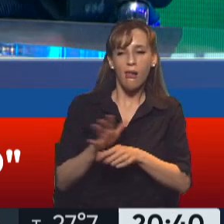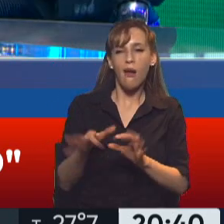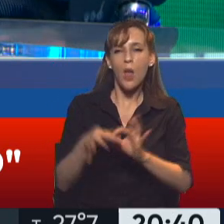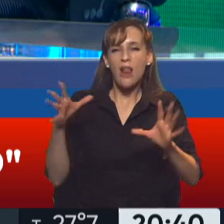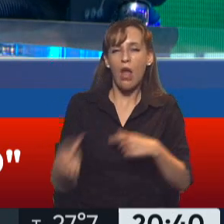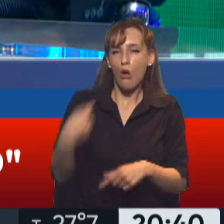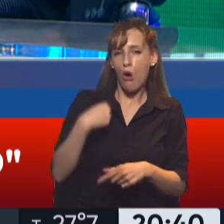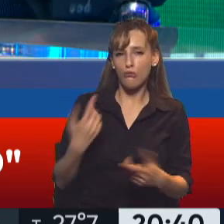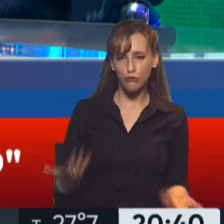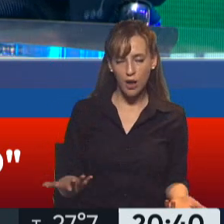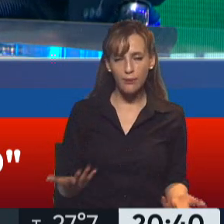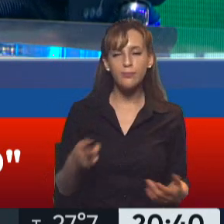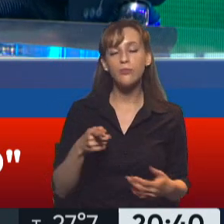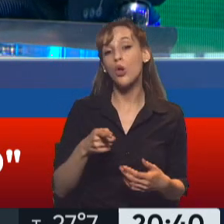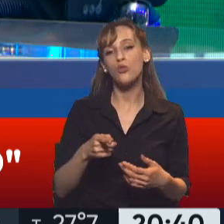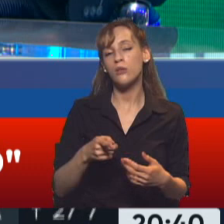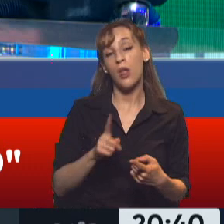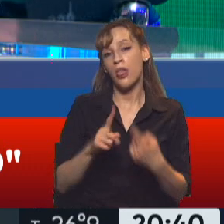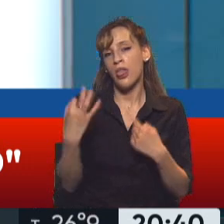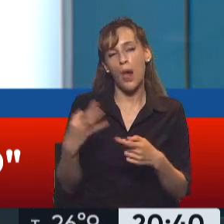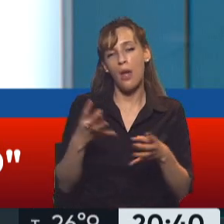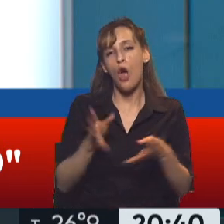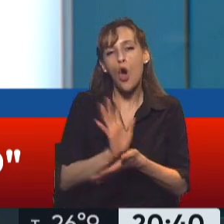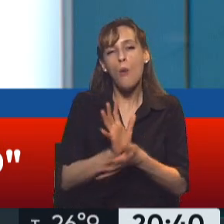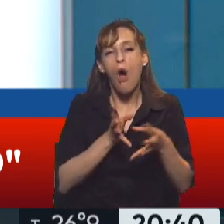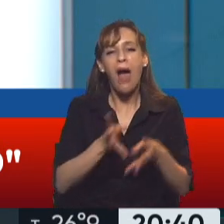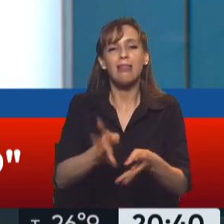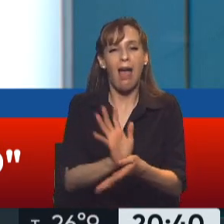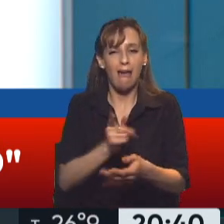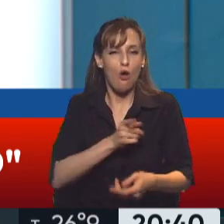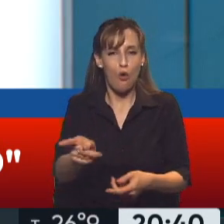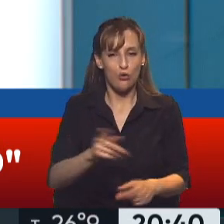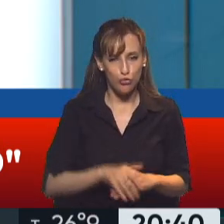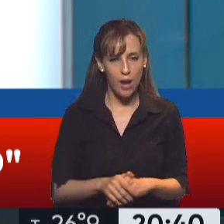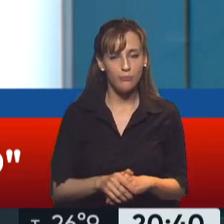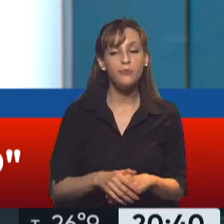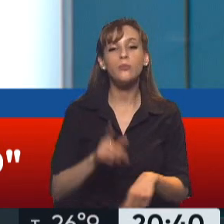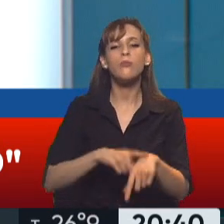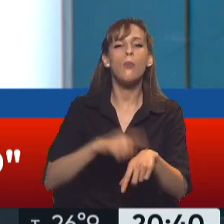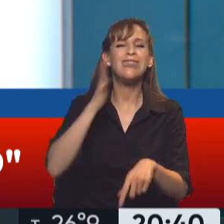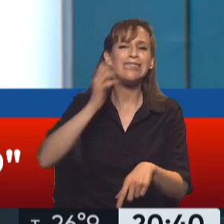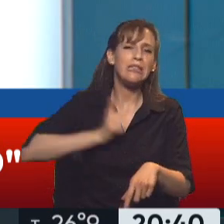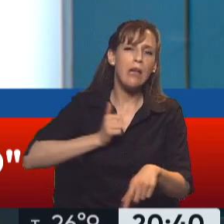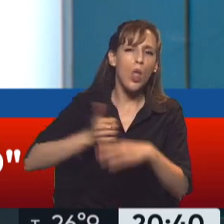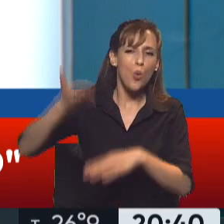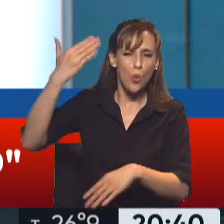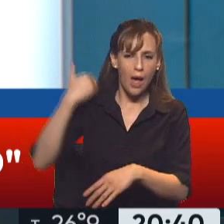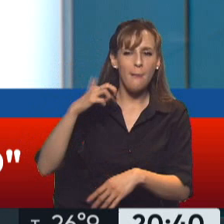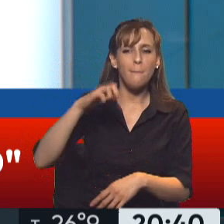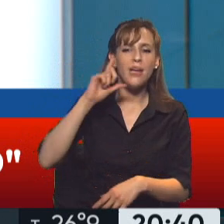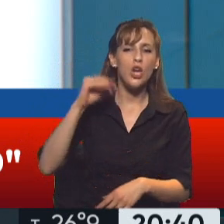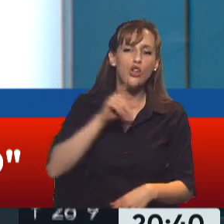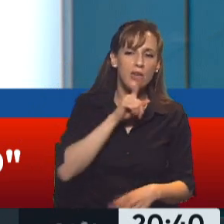entonces a un ataque. Ahora, vos fíjate que en regla contra todas eso. Las dictaduras, Pinochet, Videla y